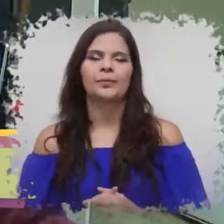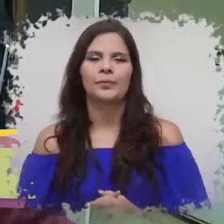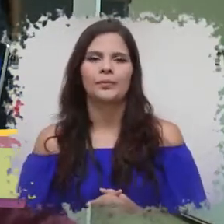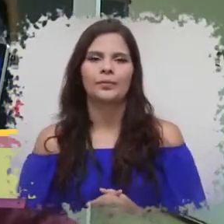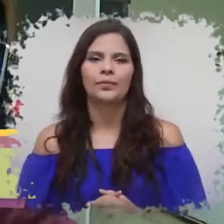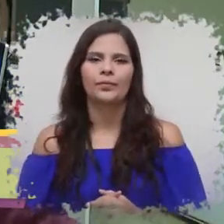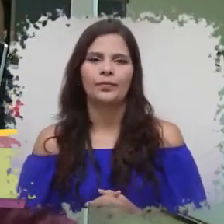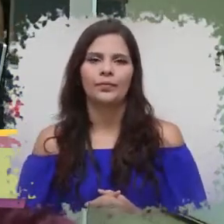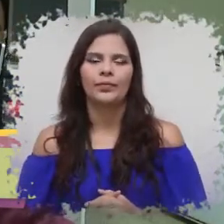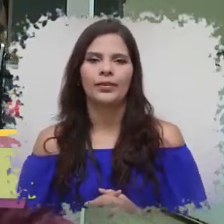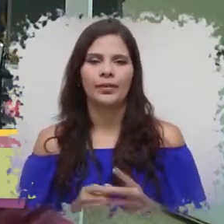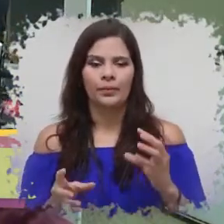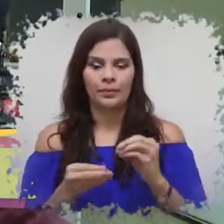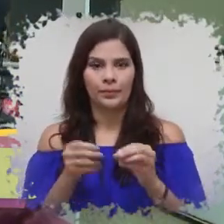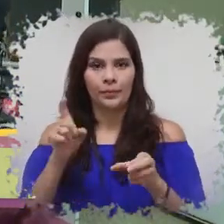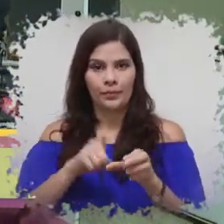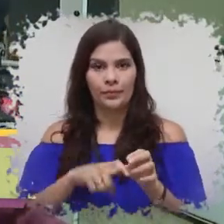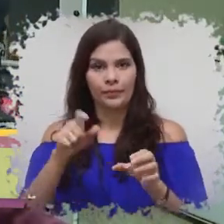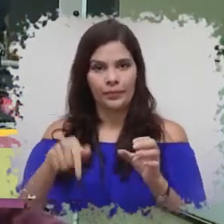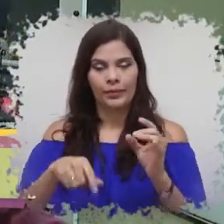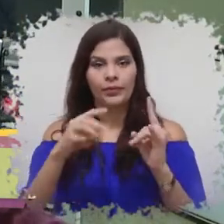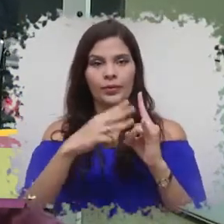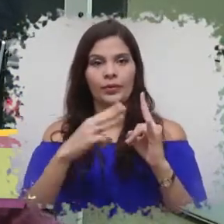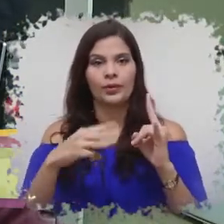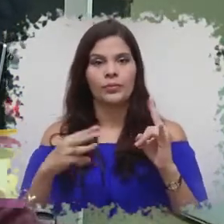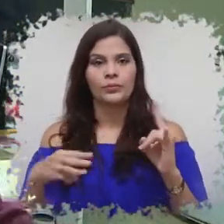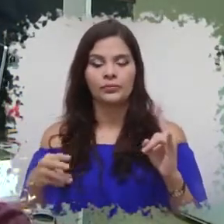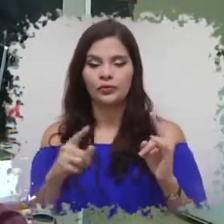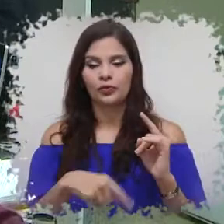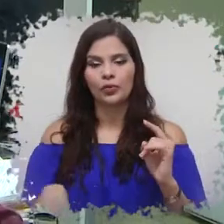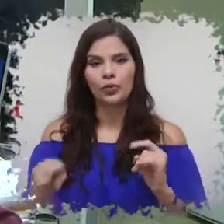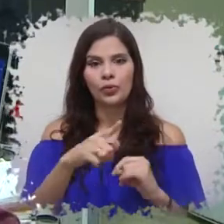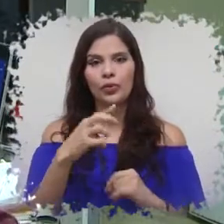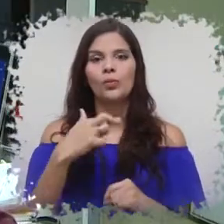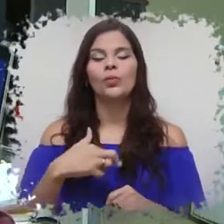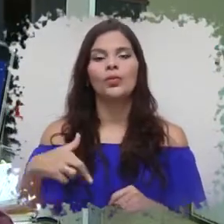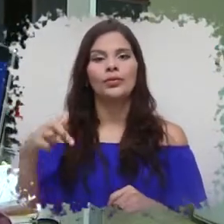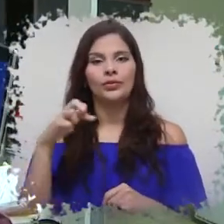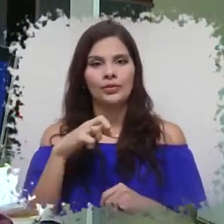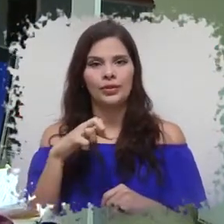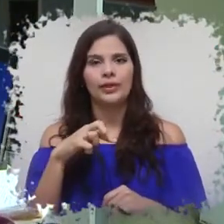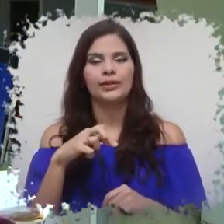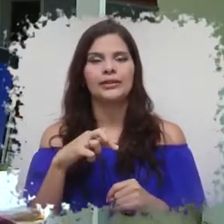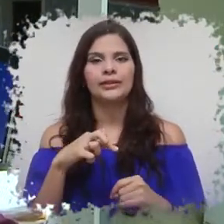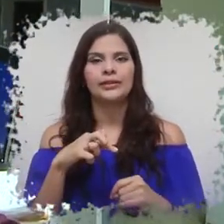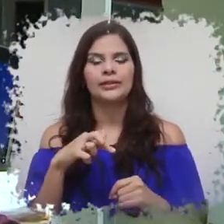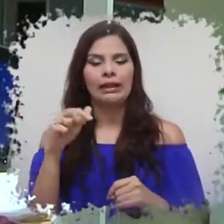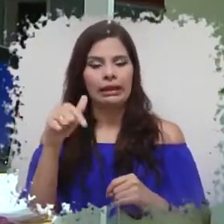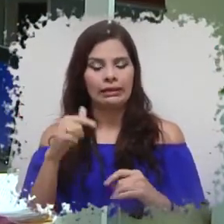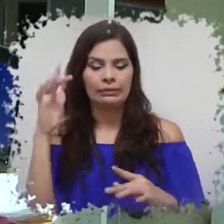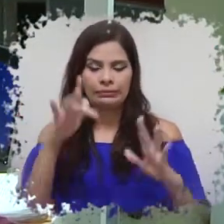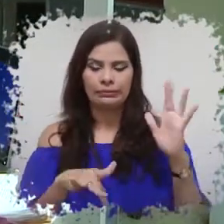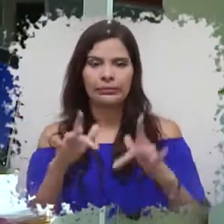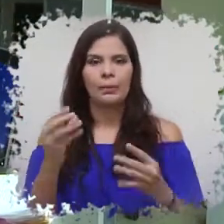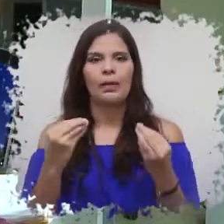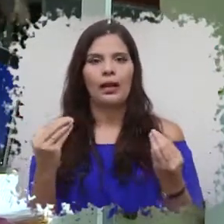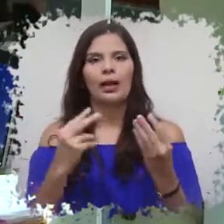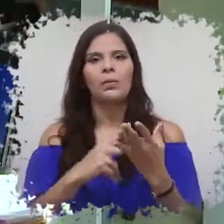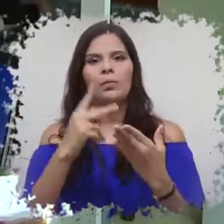Entonces, de alguna forma, regresar a la universidad ya como profesionales,